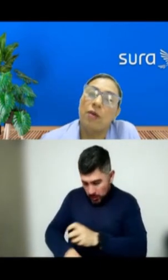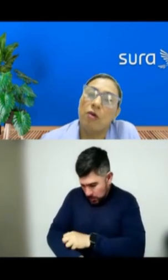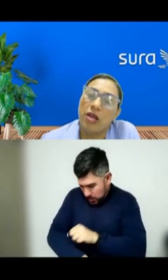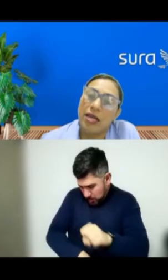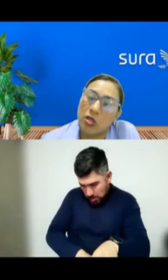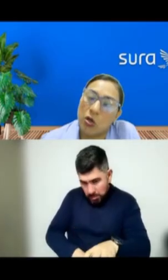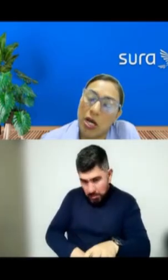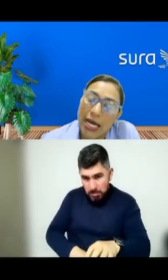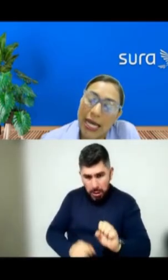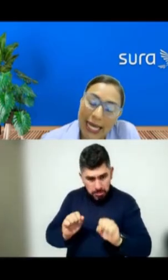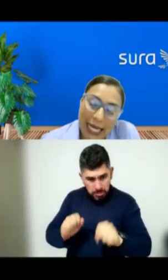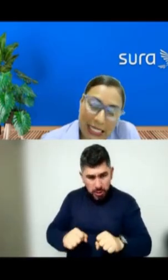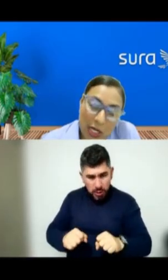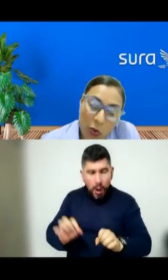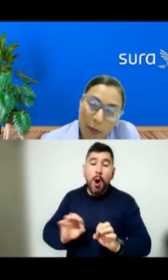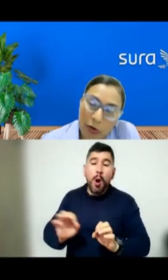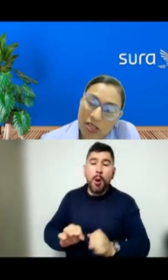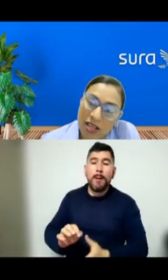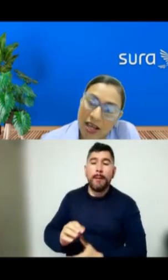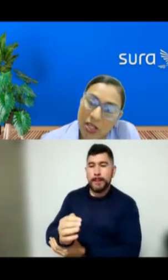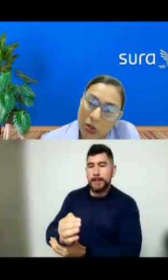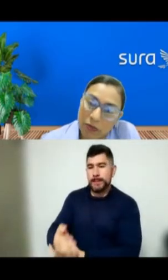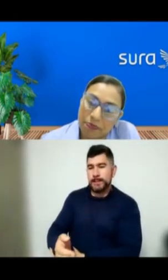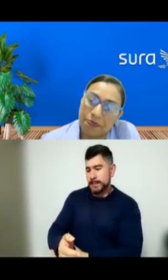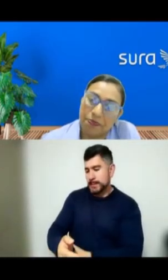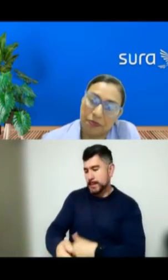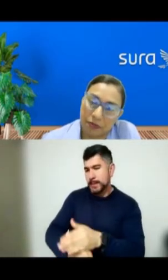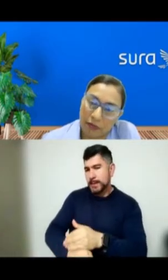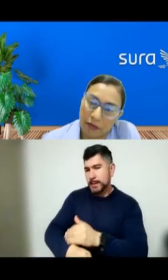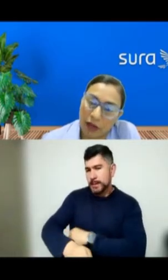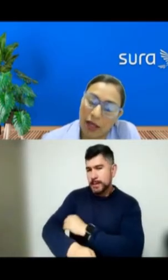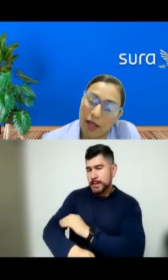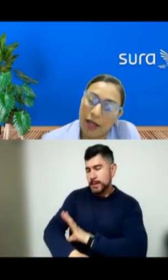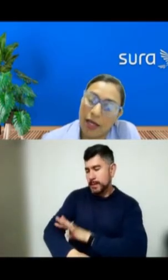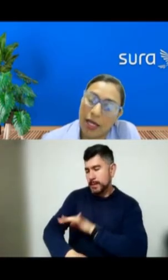hago. Si no, inmovilizo ese cuerpo extraño